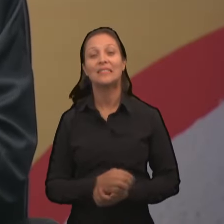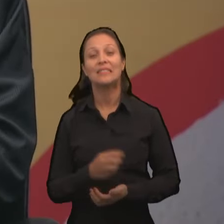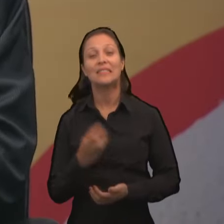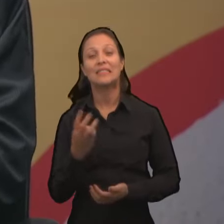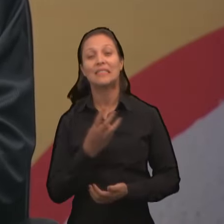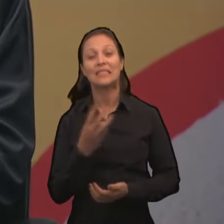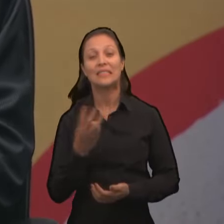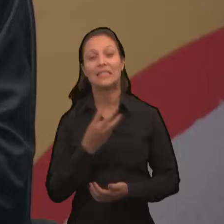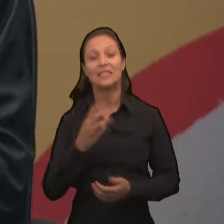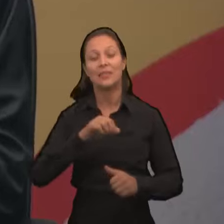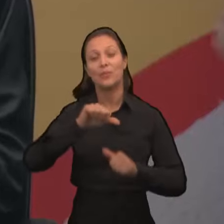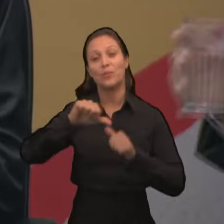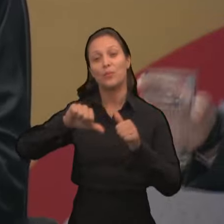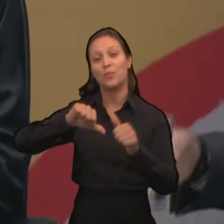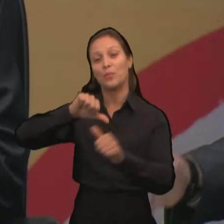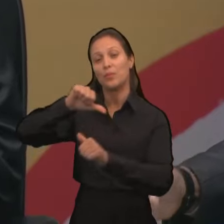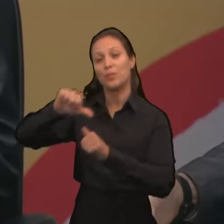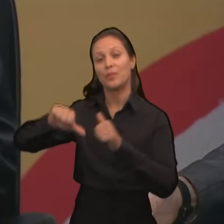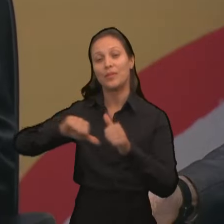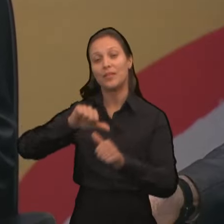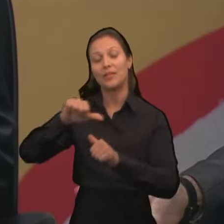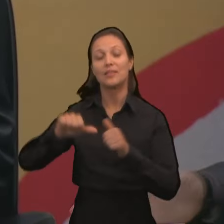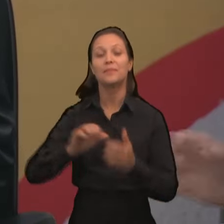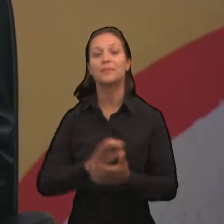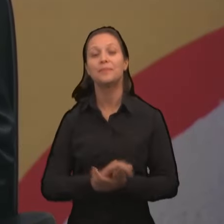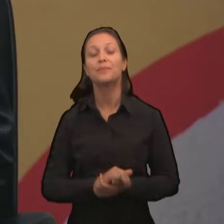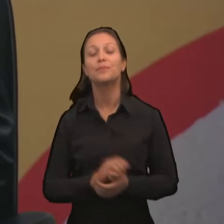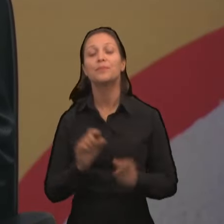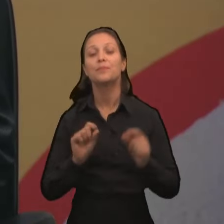Estábamos viviendo la tercera revolución industrial,